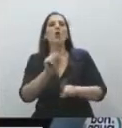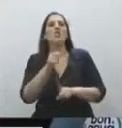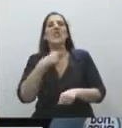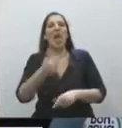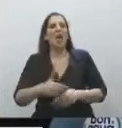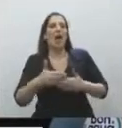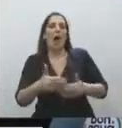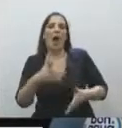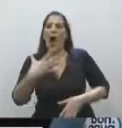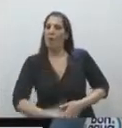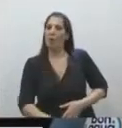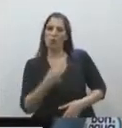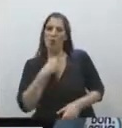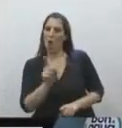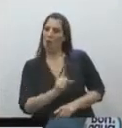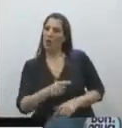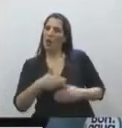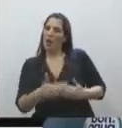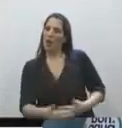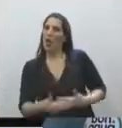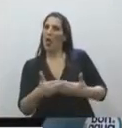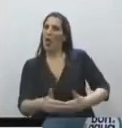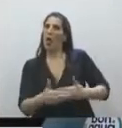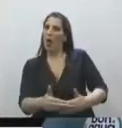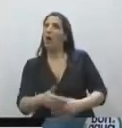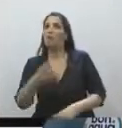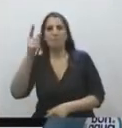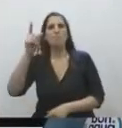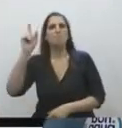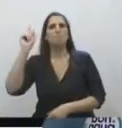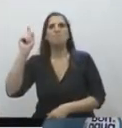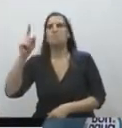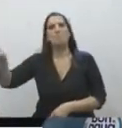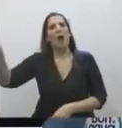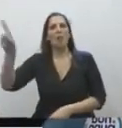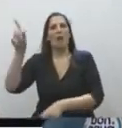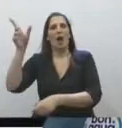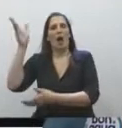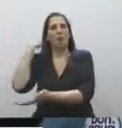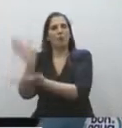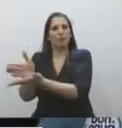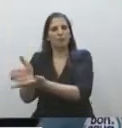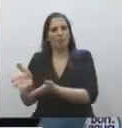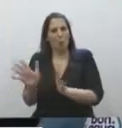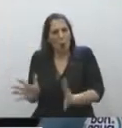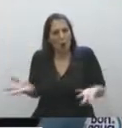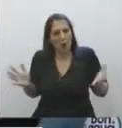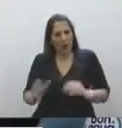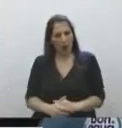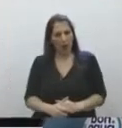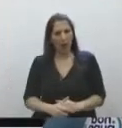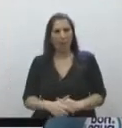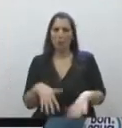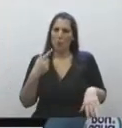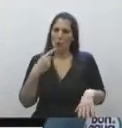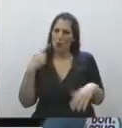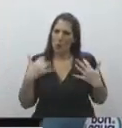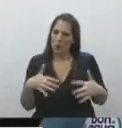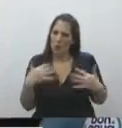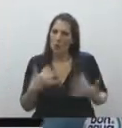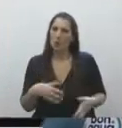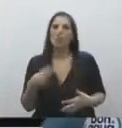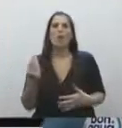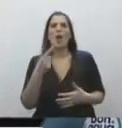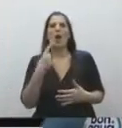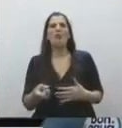recién, de lo que fue la lucha en contra del aborto y demás, donde al trabajo de los senadores me parece que se sumó